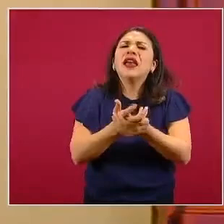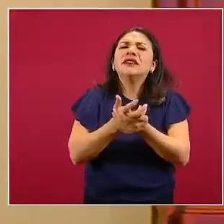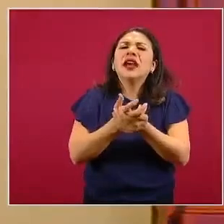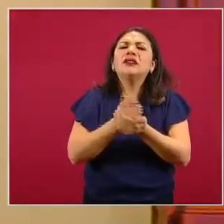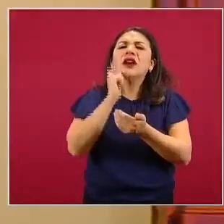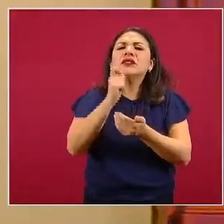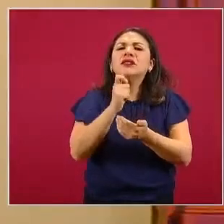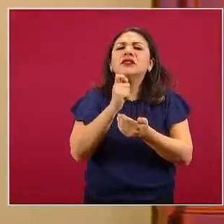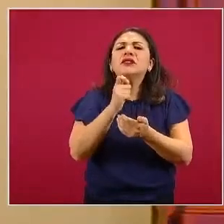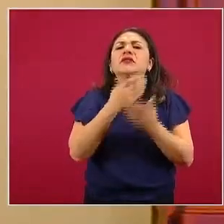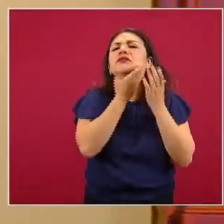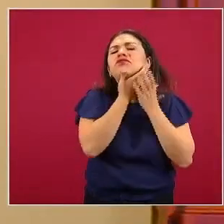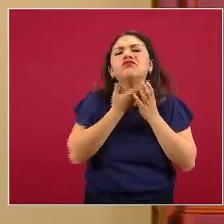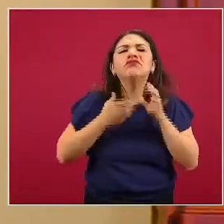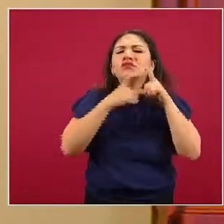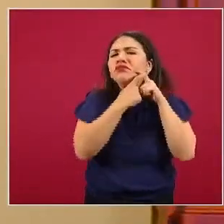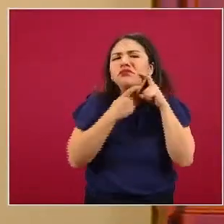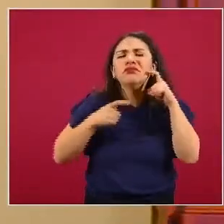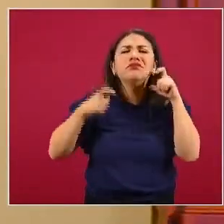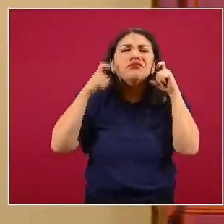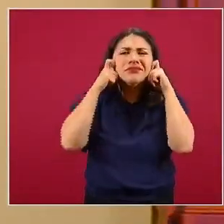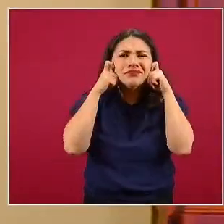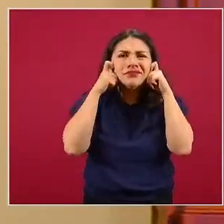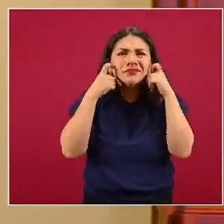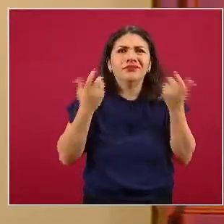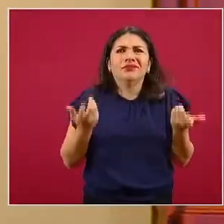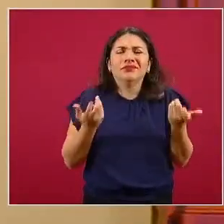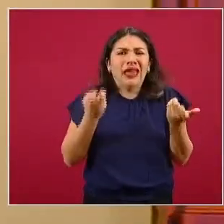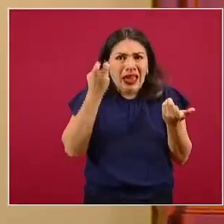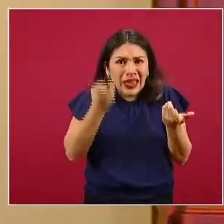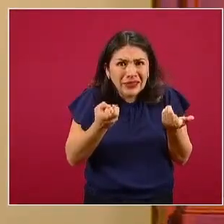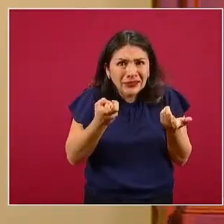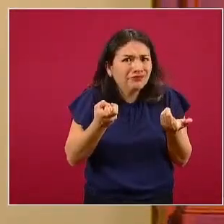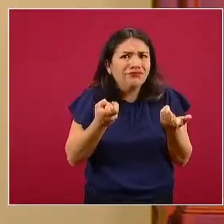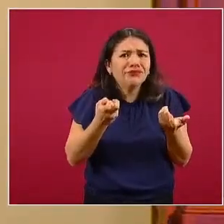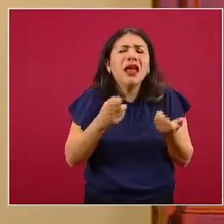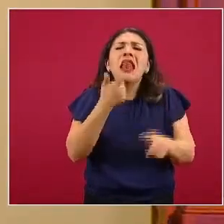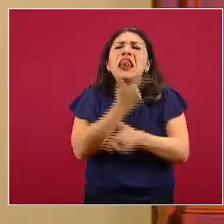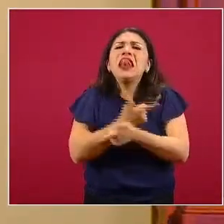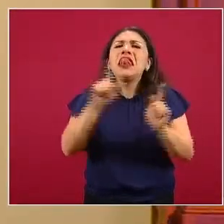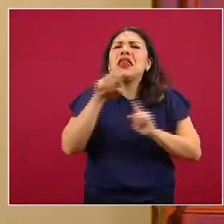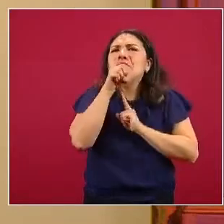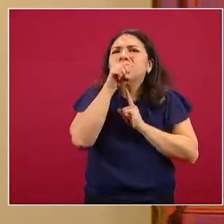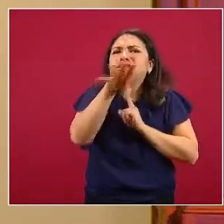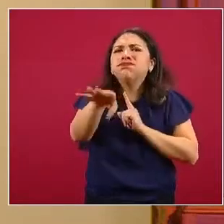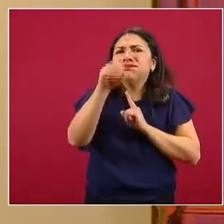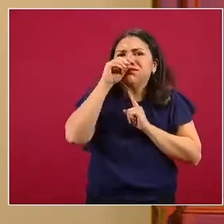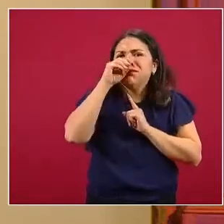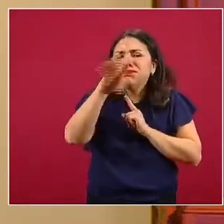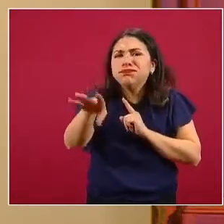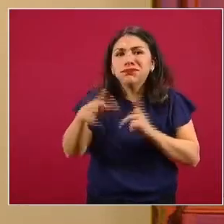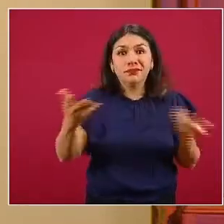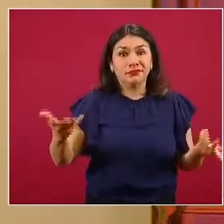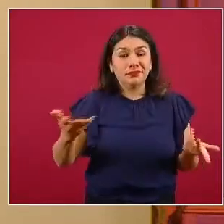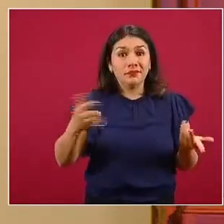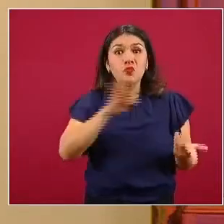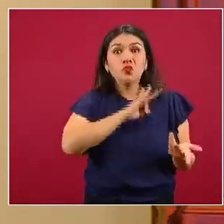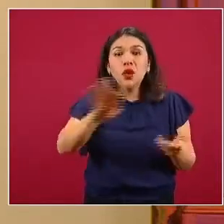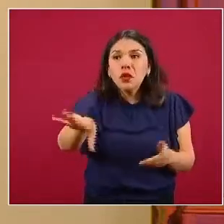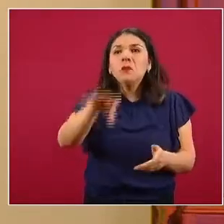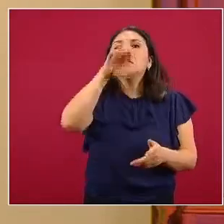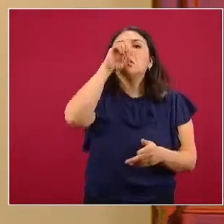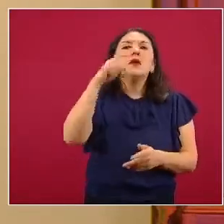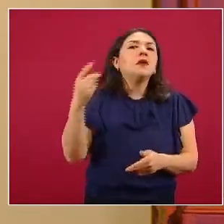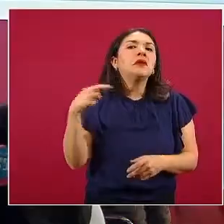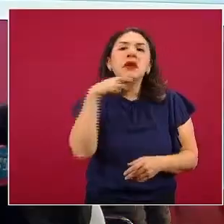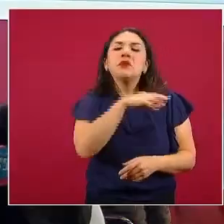respirar mejor, en la parte baja del mentón. Eso no solamente deja descubiertas las vías respiratorias para poder recibir